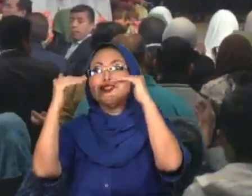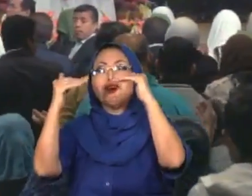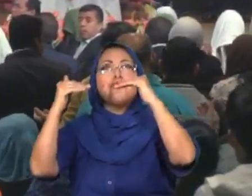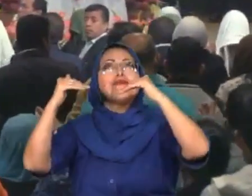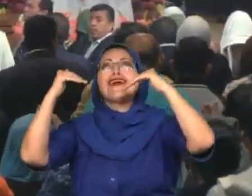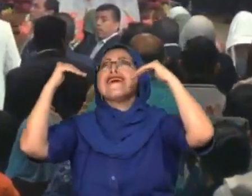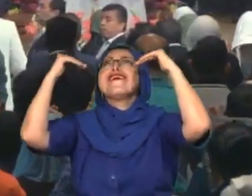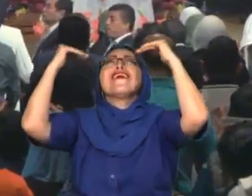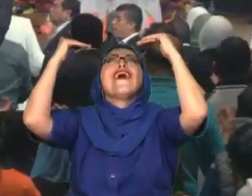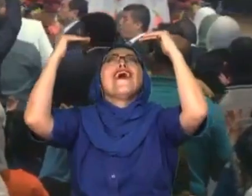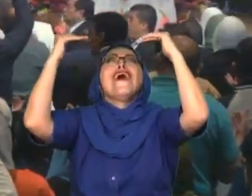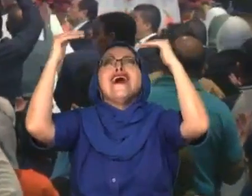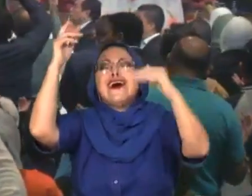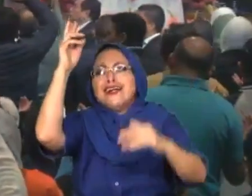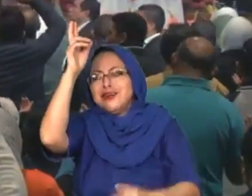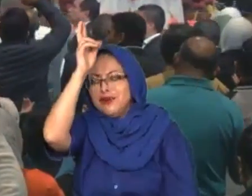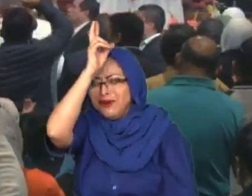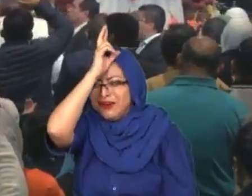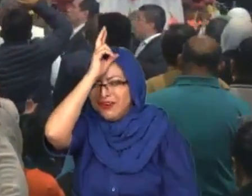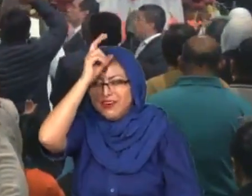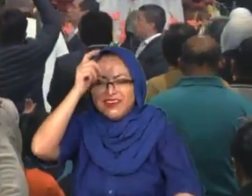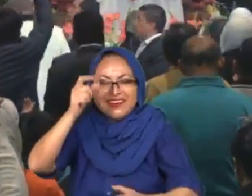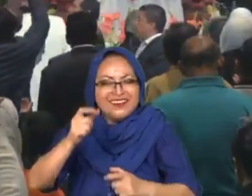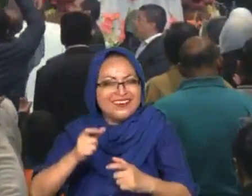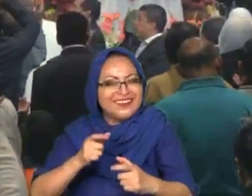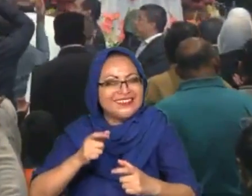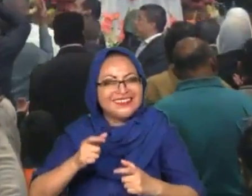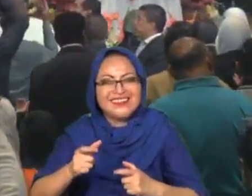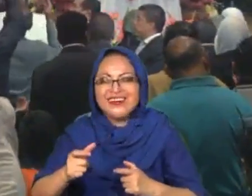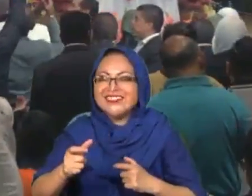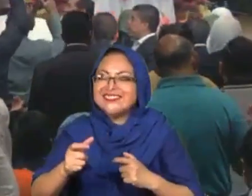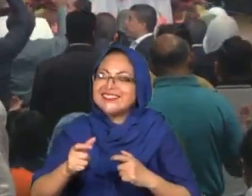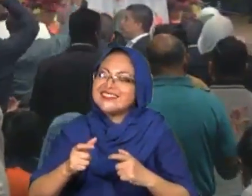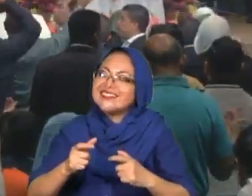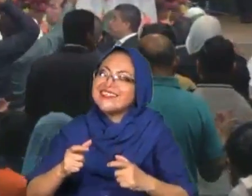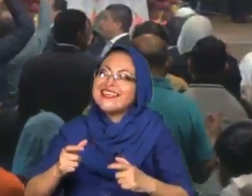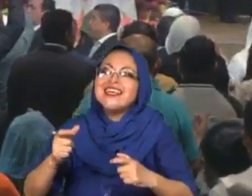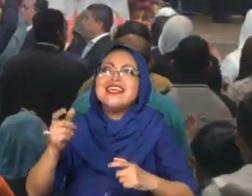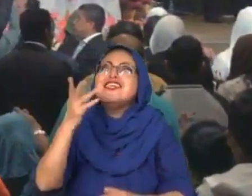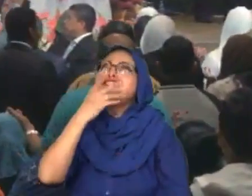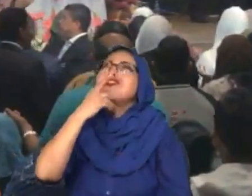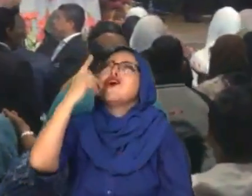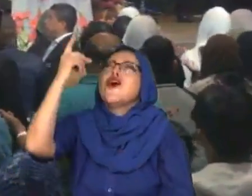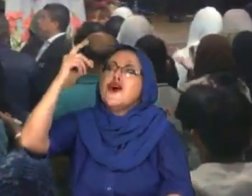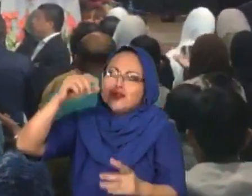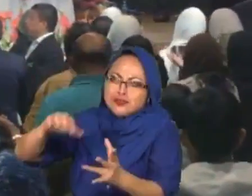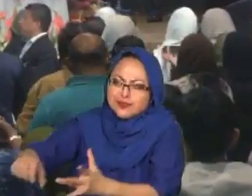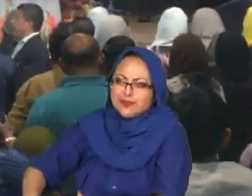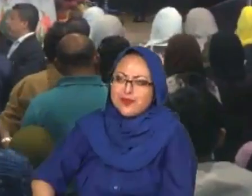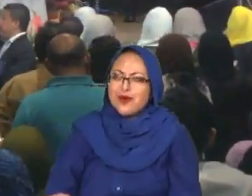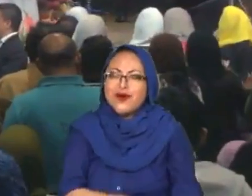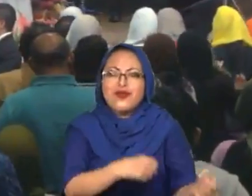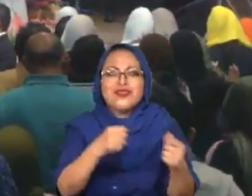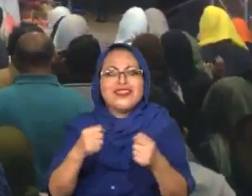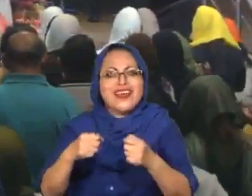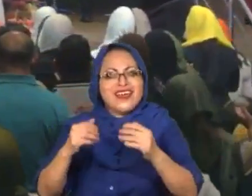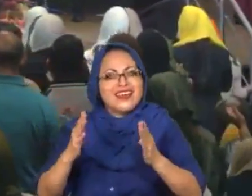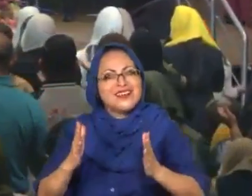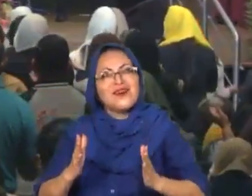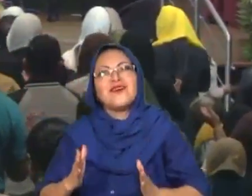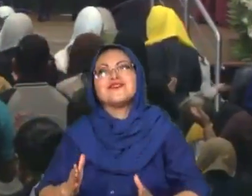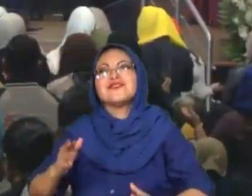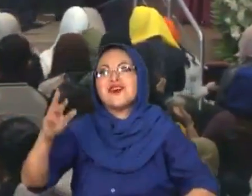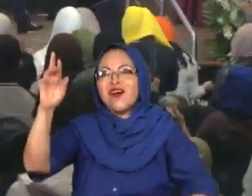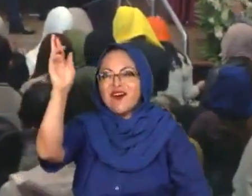amén. Soberano Dios, Dios omnipotente, Rey